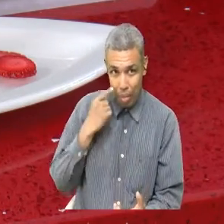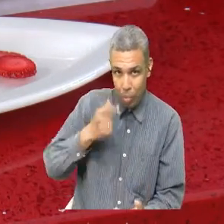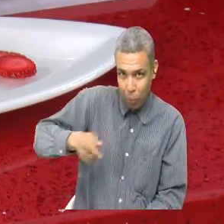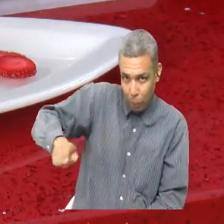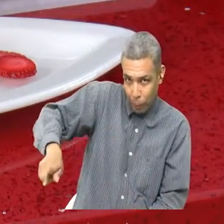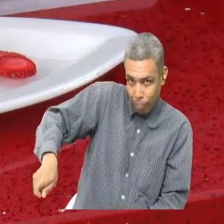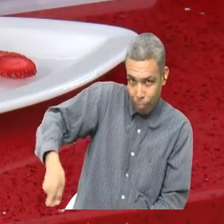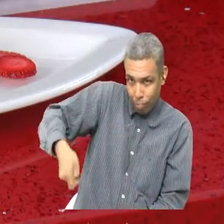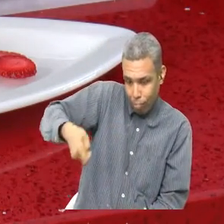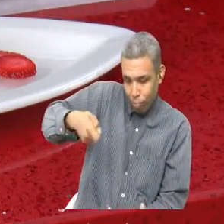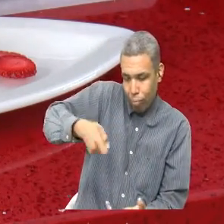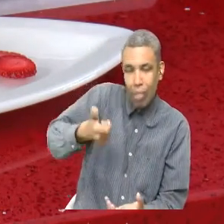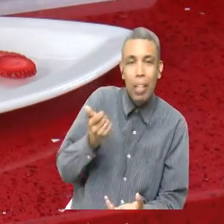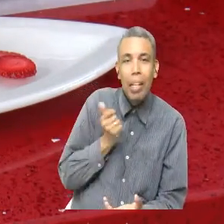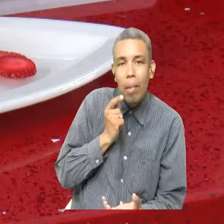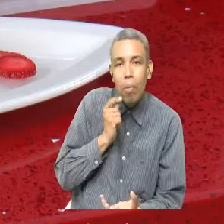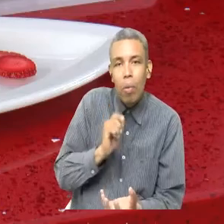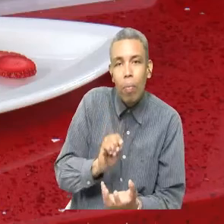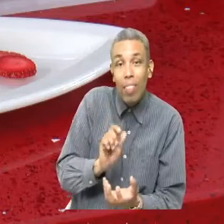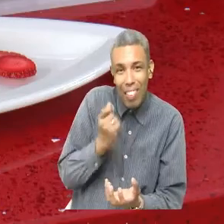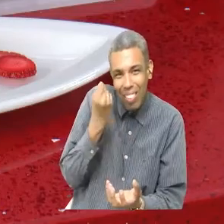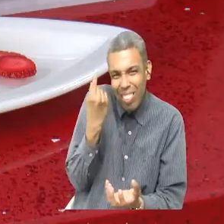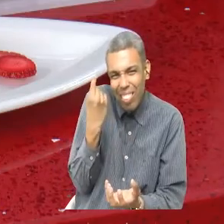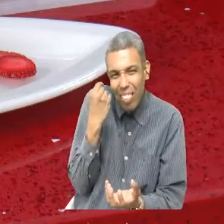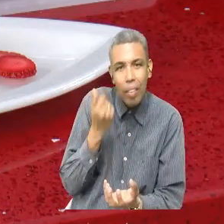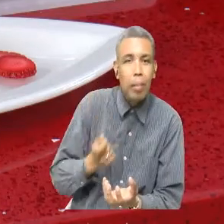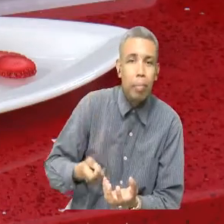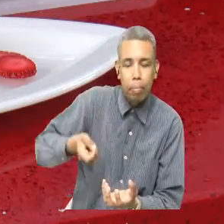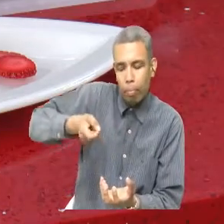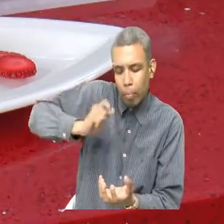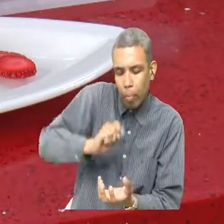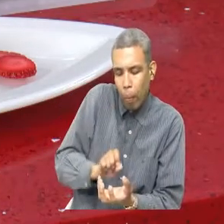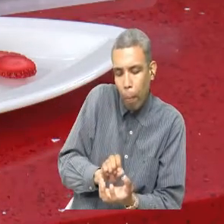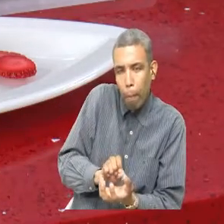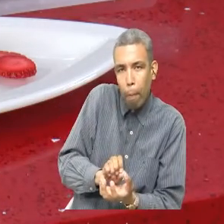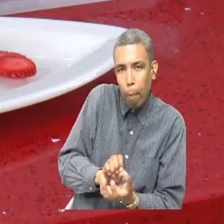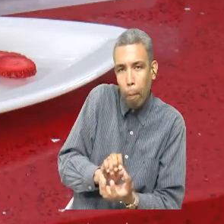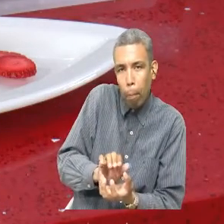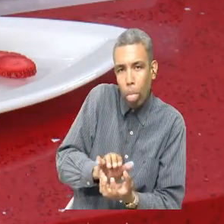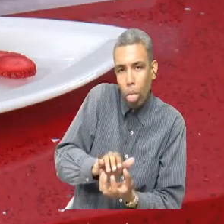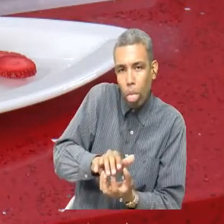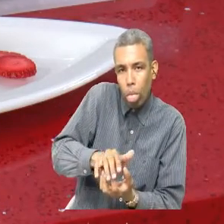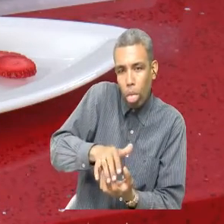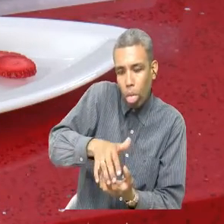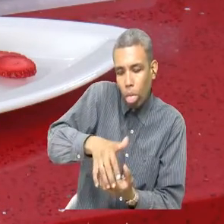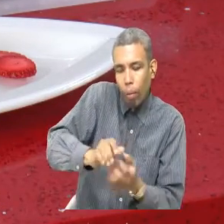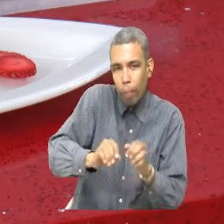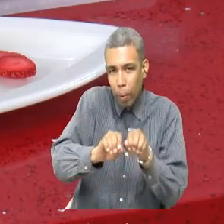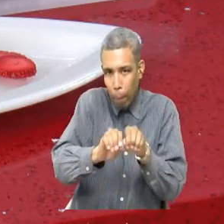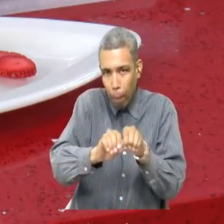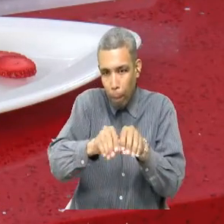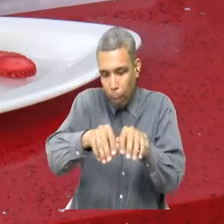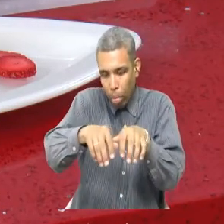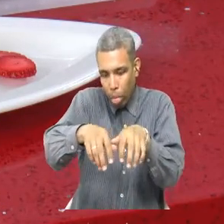que quede a la vista, que quede sabroso. Sí. Y vamos a colocarle una aquí.